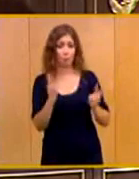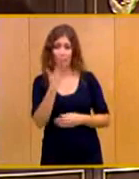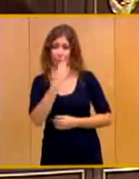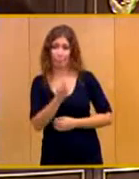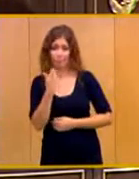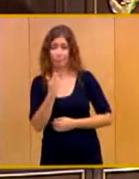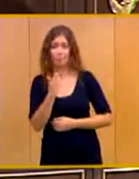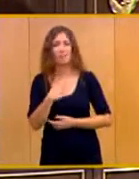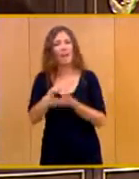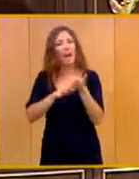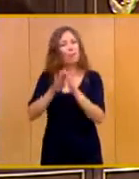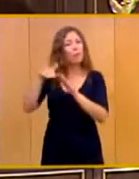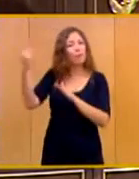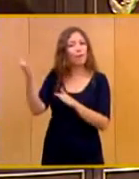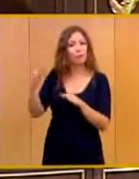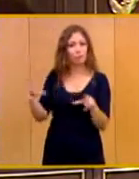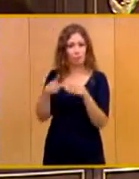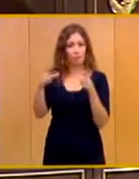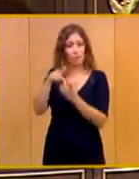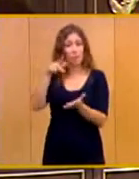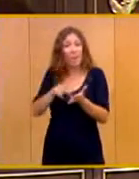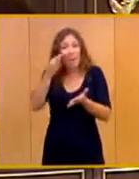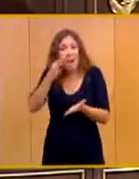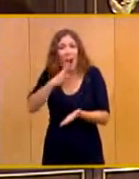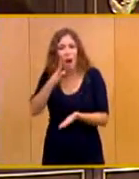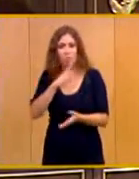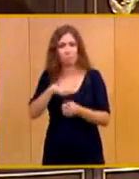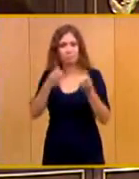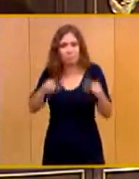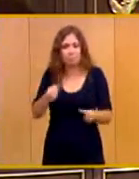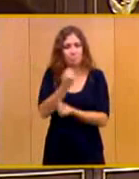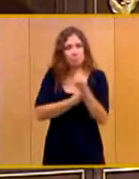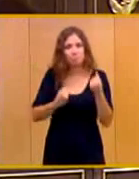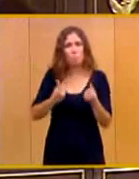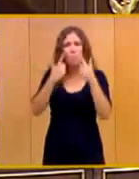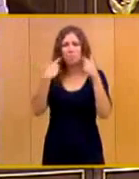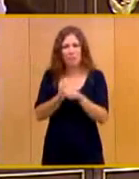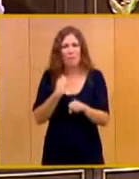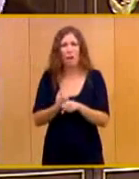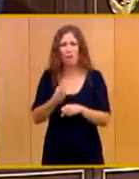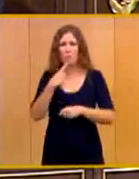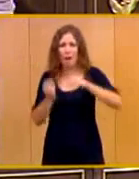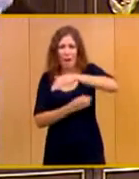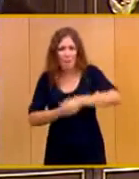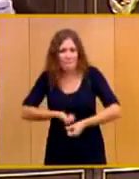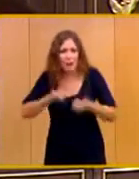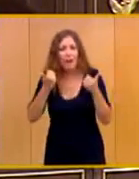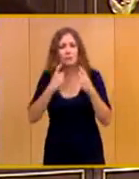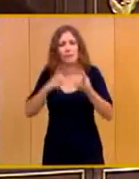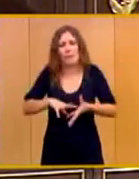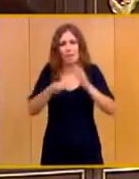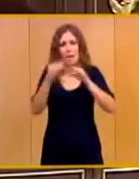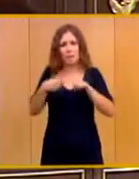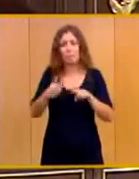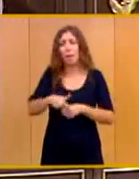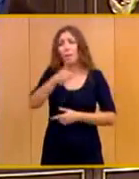una sociedad que en plena crisis cumple, trabaja, incrementa su ahorro, se adapta, no se resigna